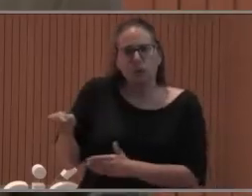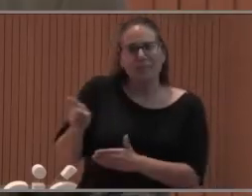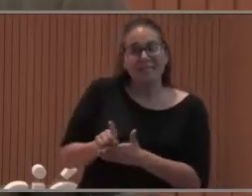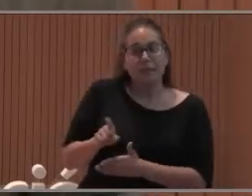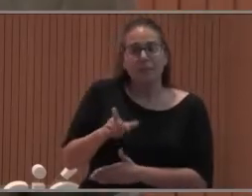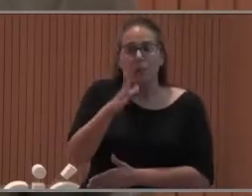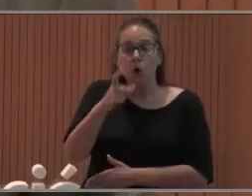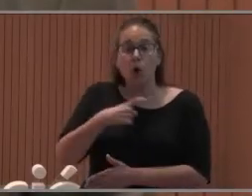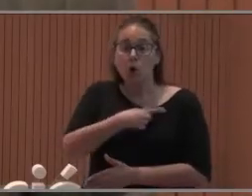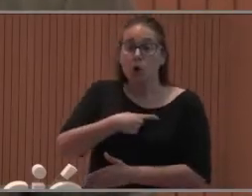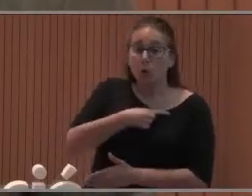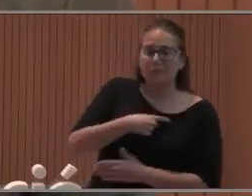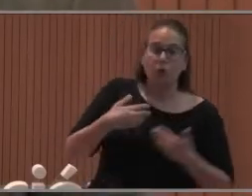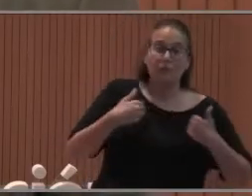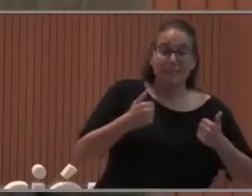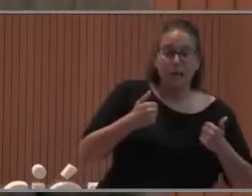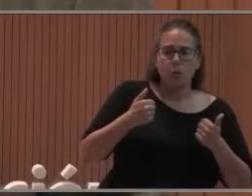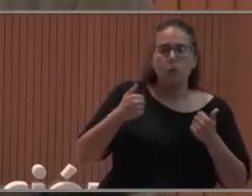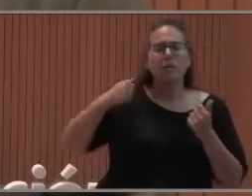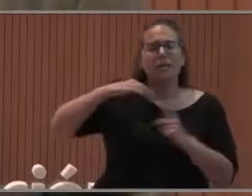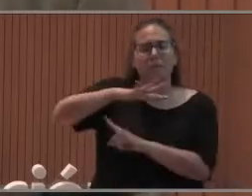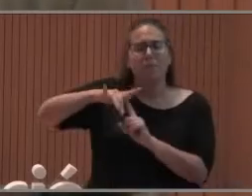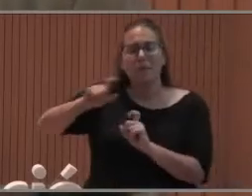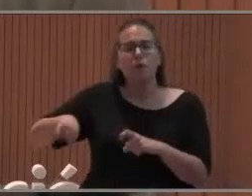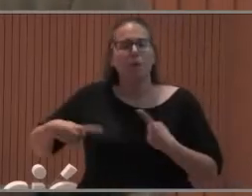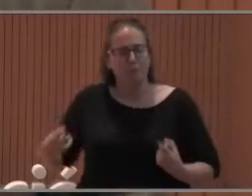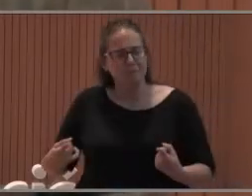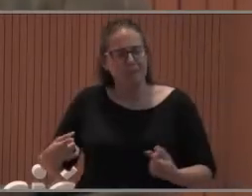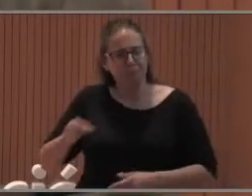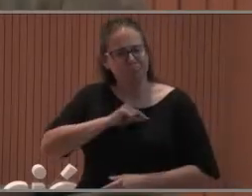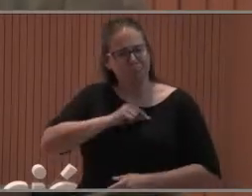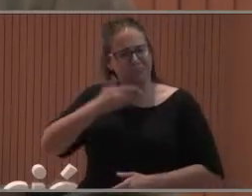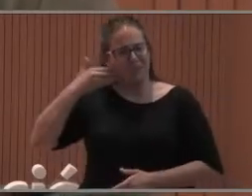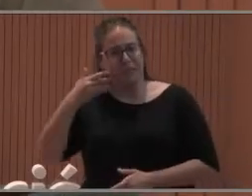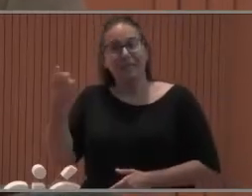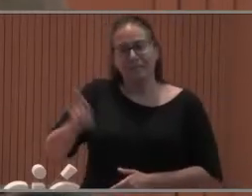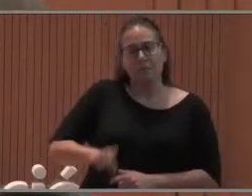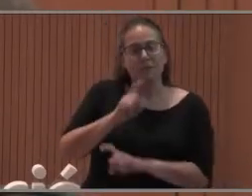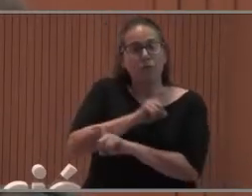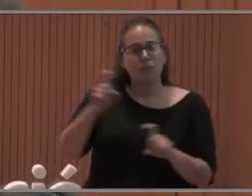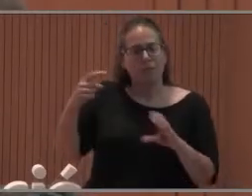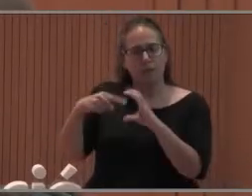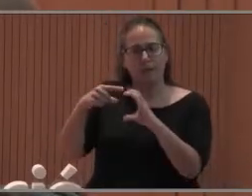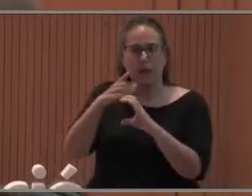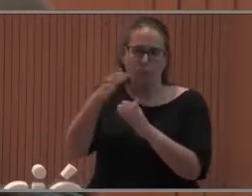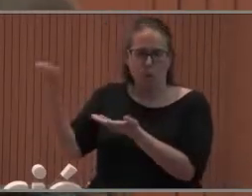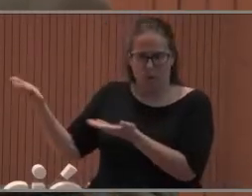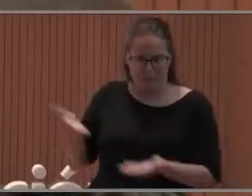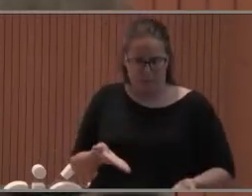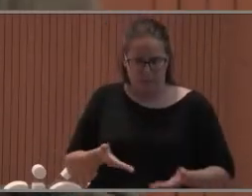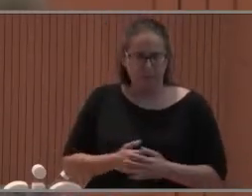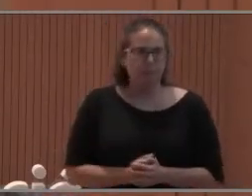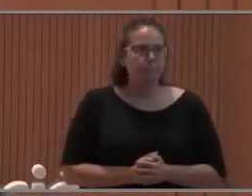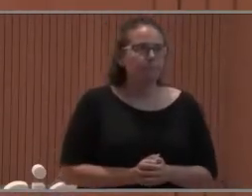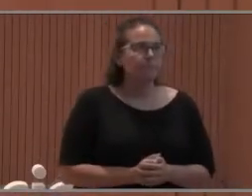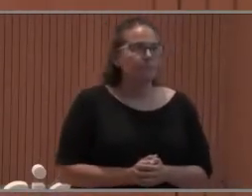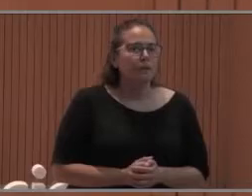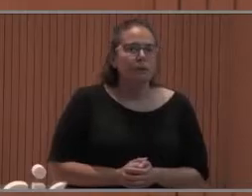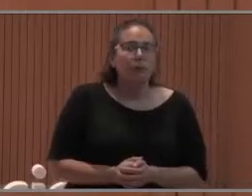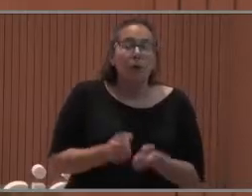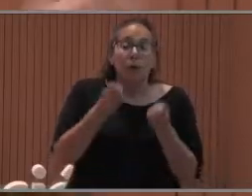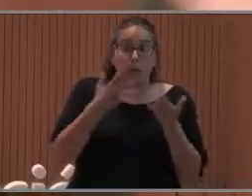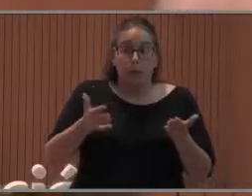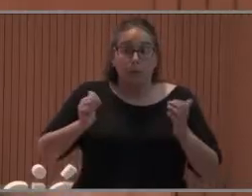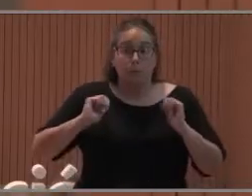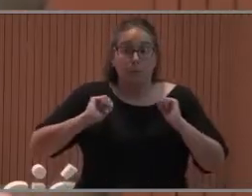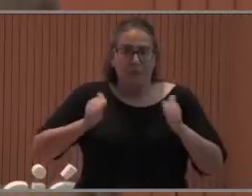comisión de salud y medio ambiente que nos llena de gran alegría. Y también a Fundación Ibercaja por acogernos. Bueno, pues vamos